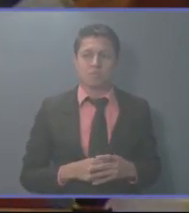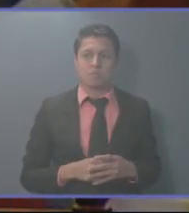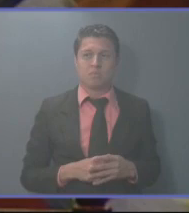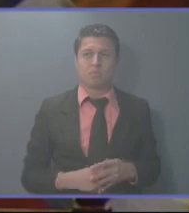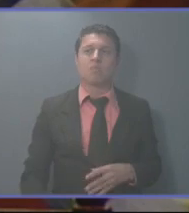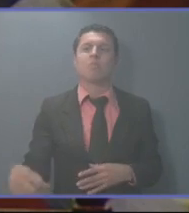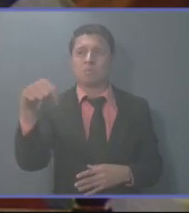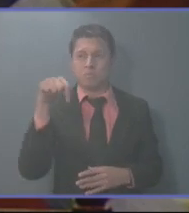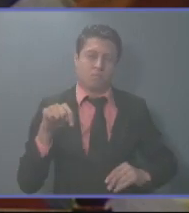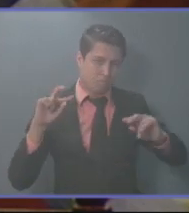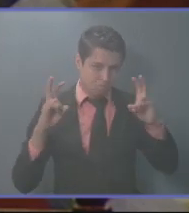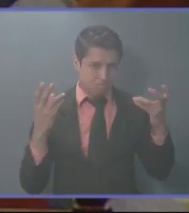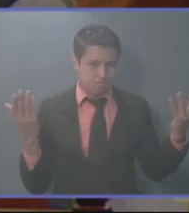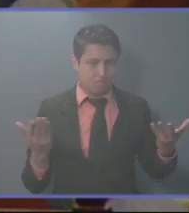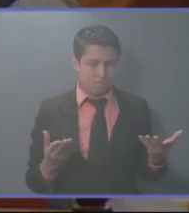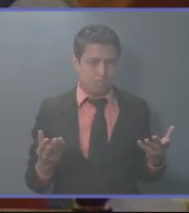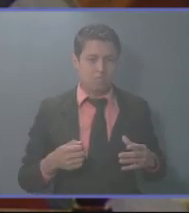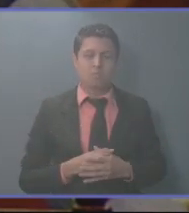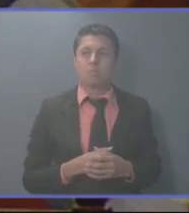Estos hechos,